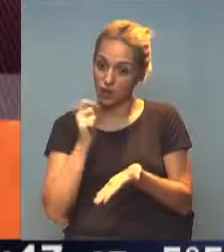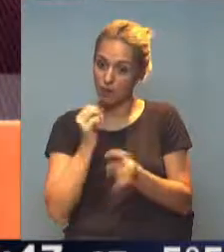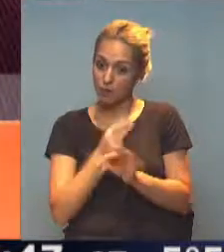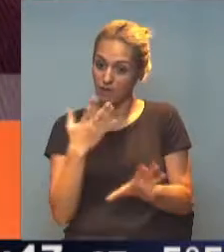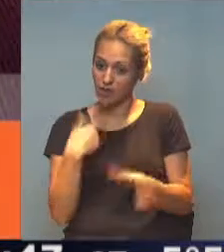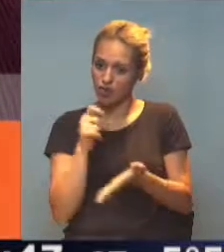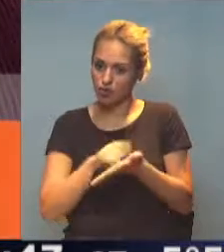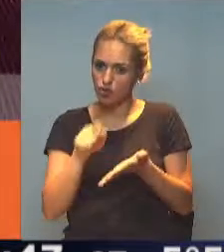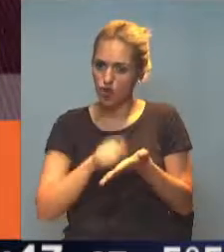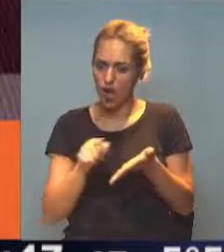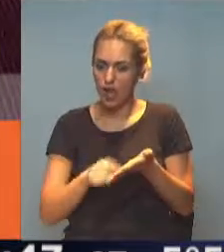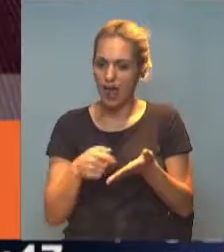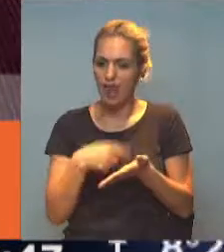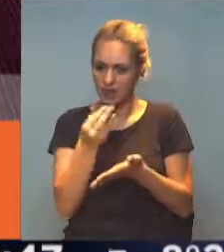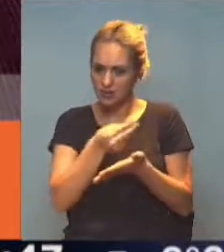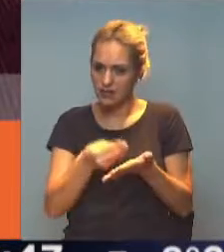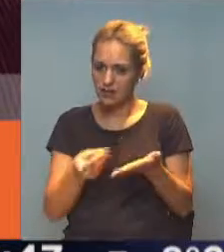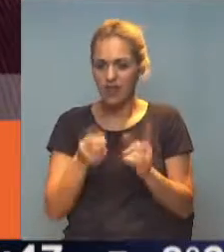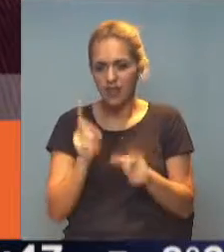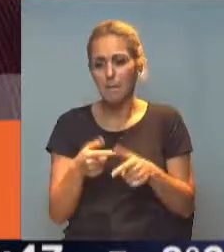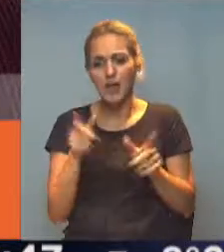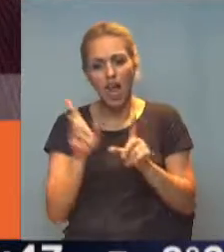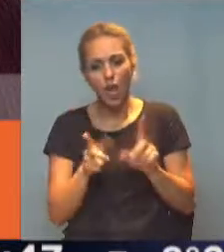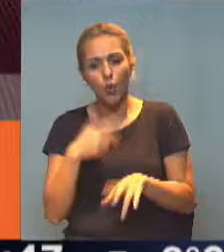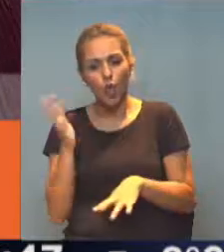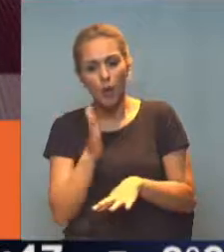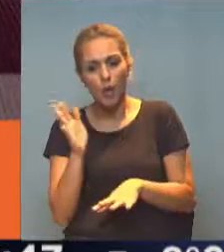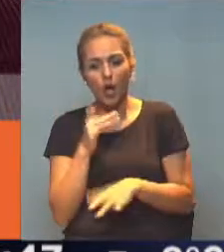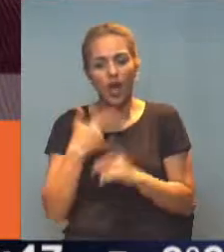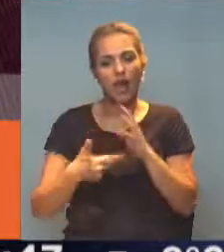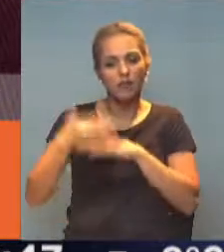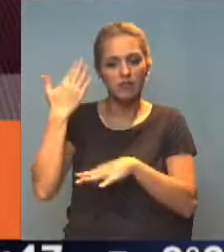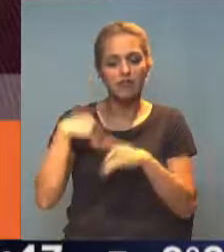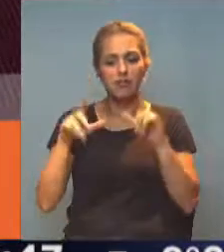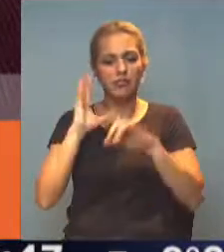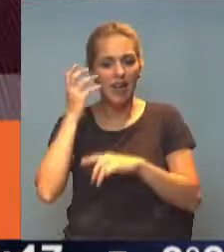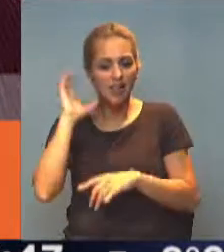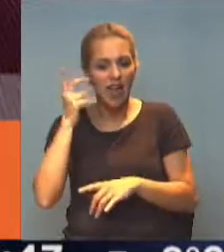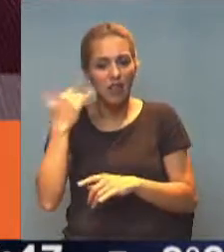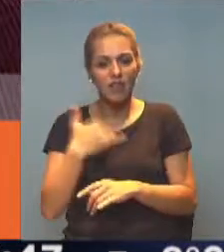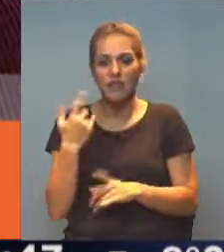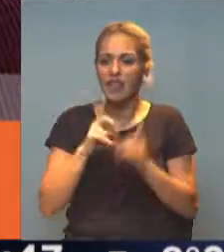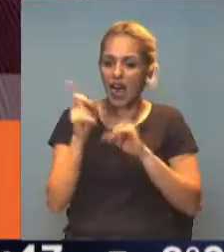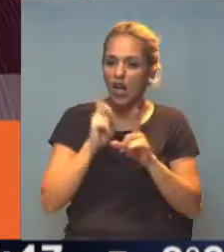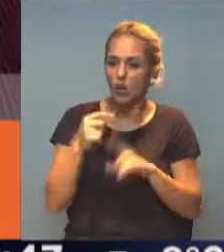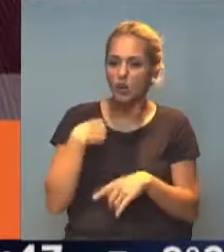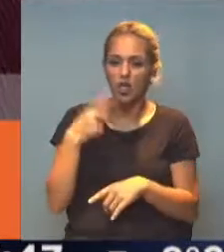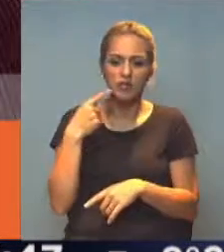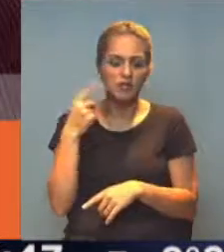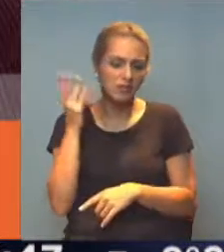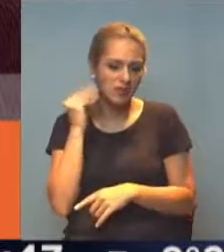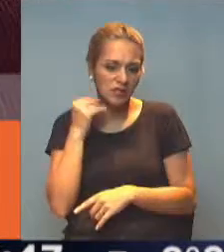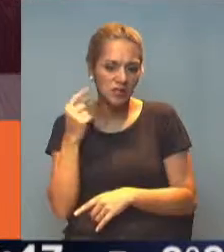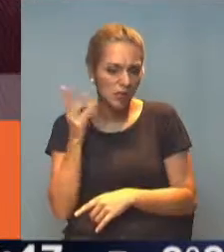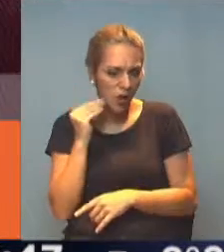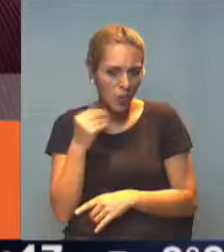no solo de artistas, porque hay también programas, series que se pasaban por radio, que a lo mejor a un chico le parecería raro, o hasta un circo